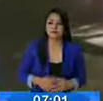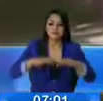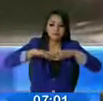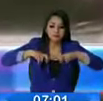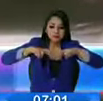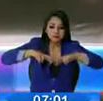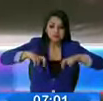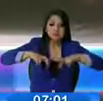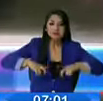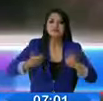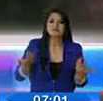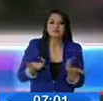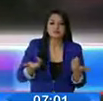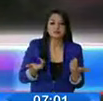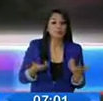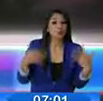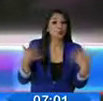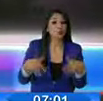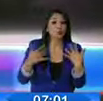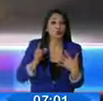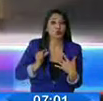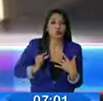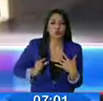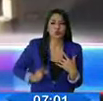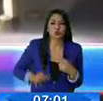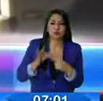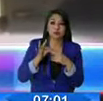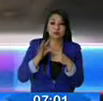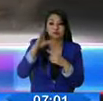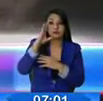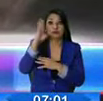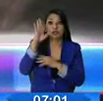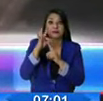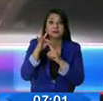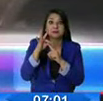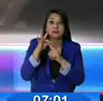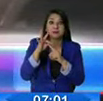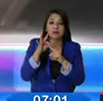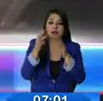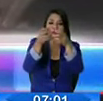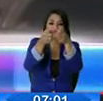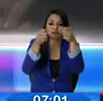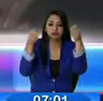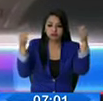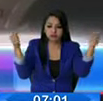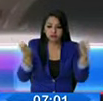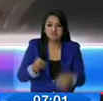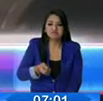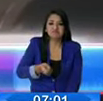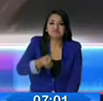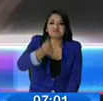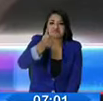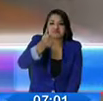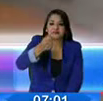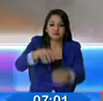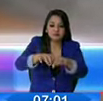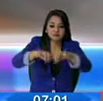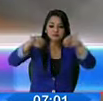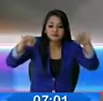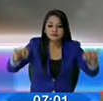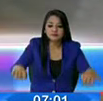la droga fue necesario un trabajo minucioso. A los agentes antinarcóticos no les llevó mucho tiempo encontrar el doble fondo.